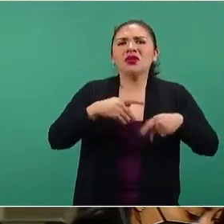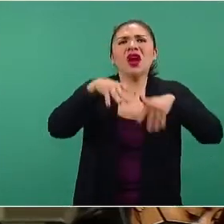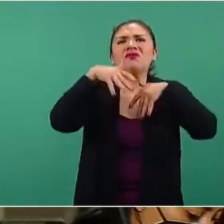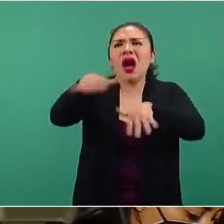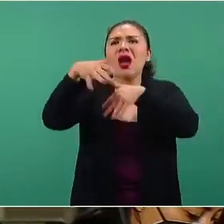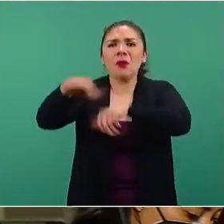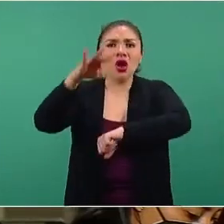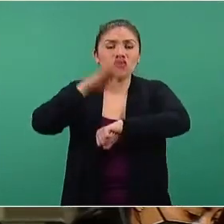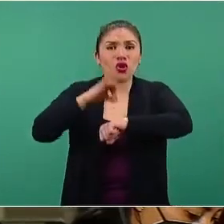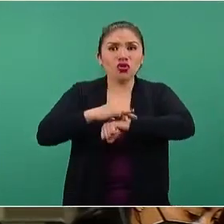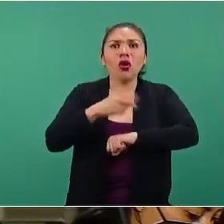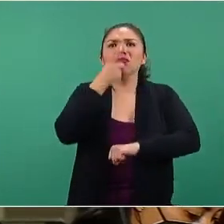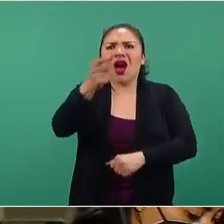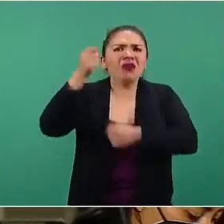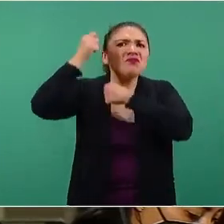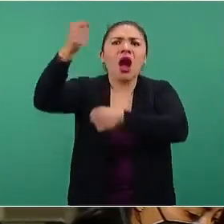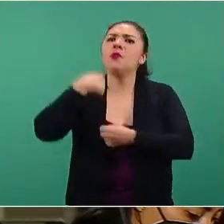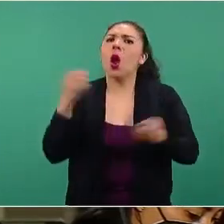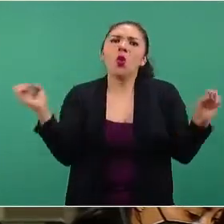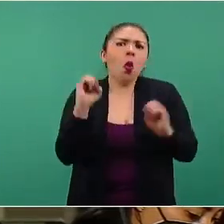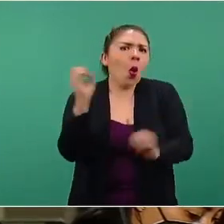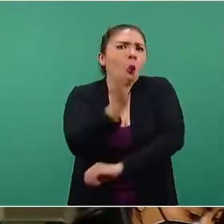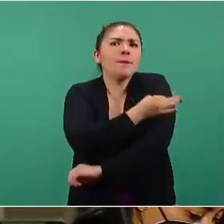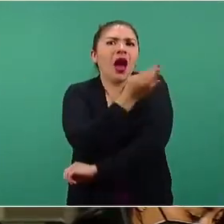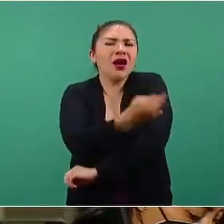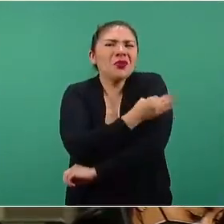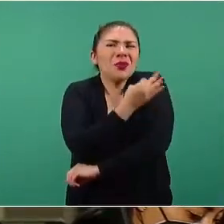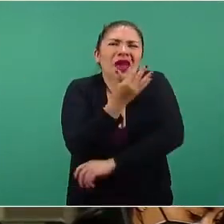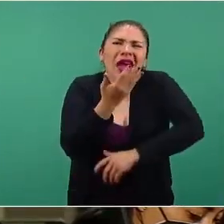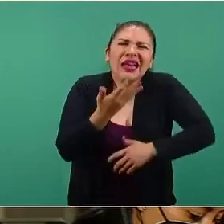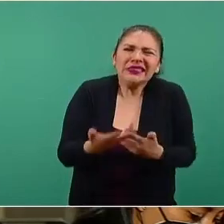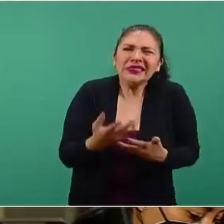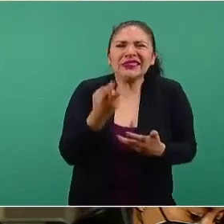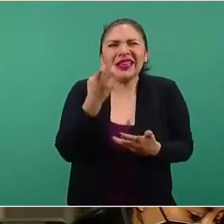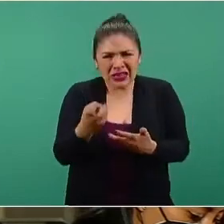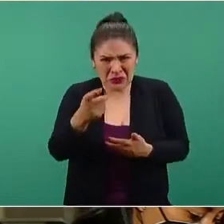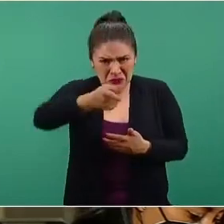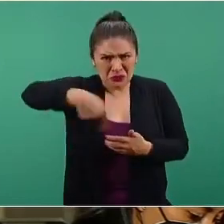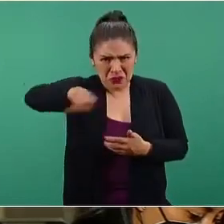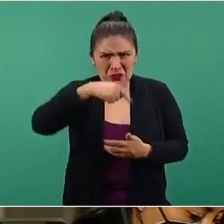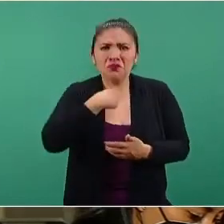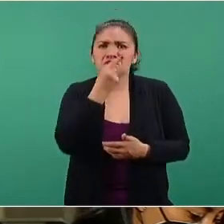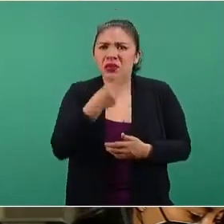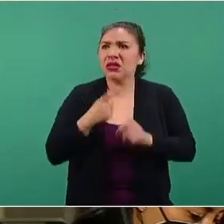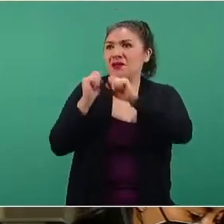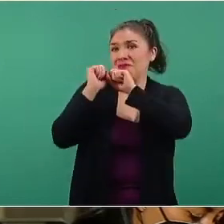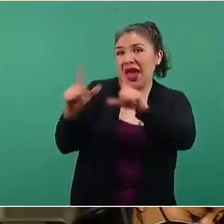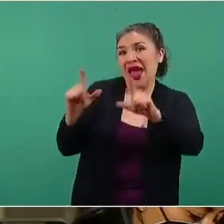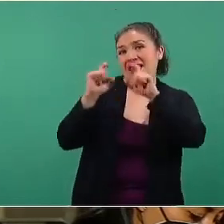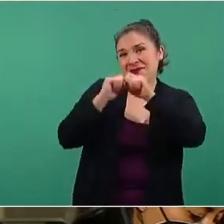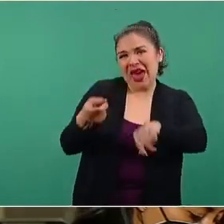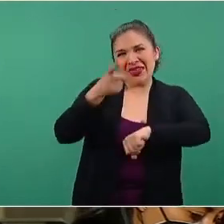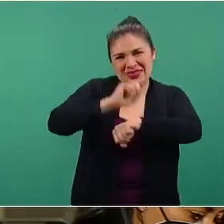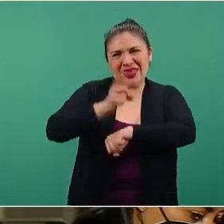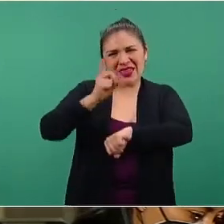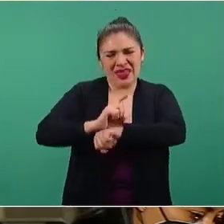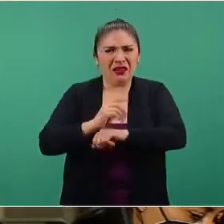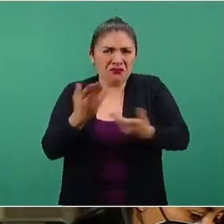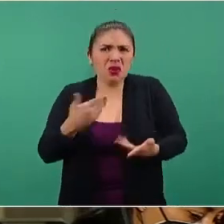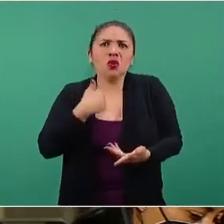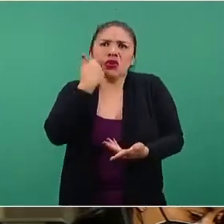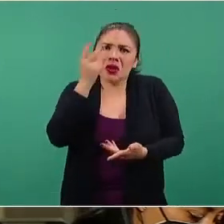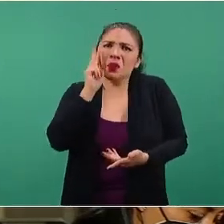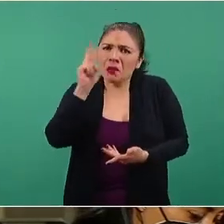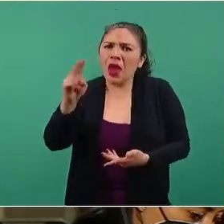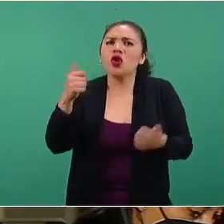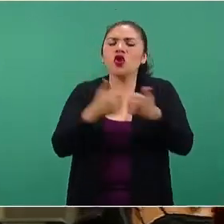médicos diciendo que no los han vacunado. Y bueno, a final de cuentas ustedes nos presentan una gráfica aquí y podemos pedir la información